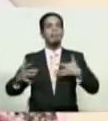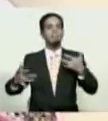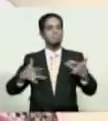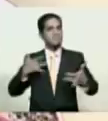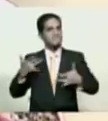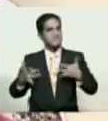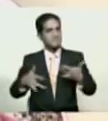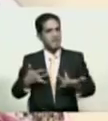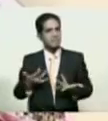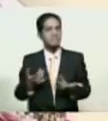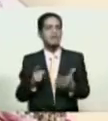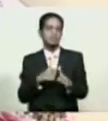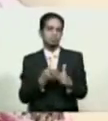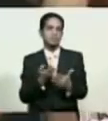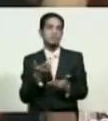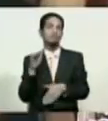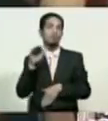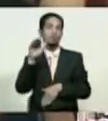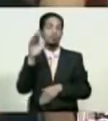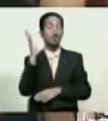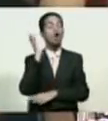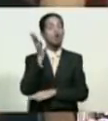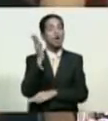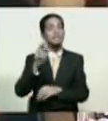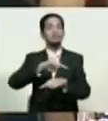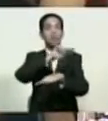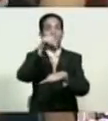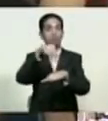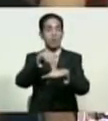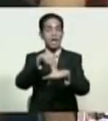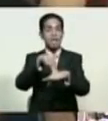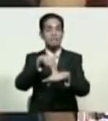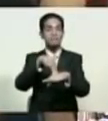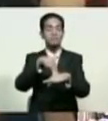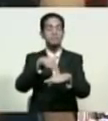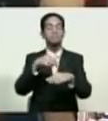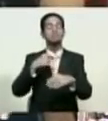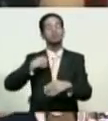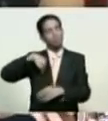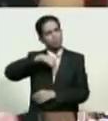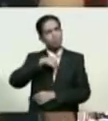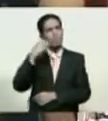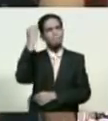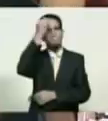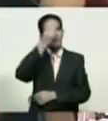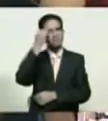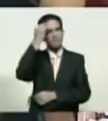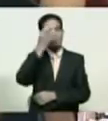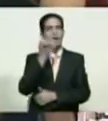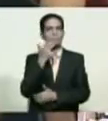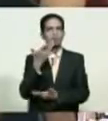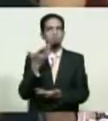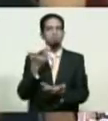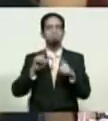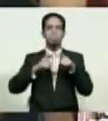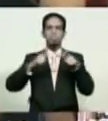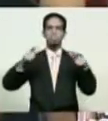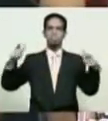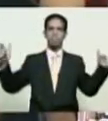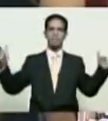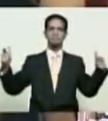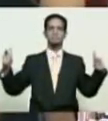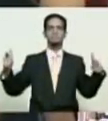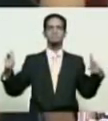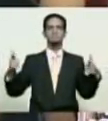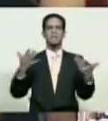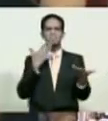bueno, será en el Congreso Nacional del Movimiento Somos Venezuela donde repensaremos si debemos ampliar las redes sectoriales,